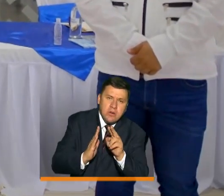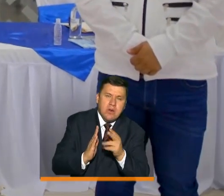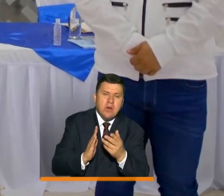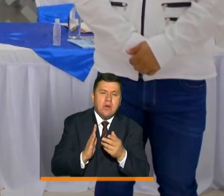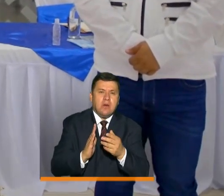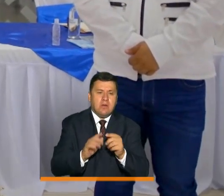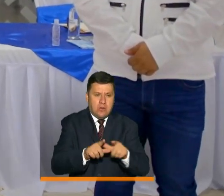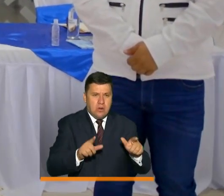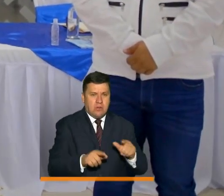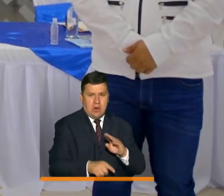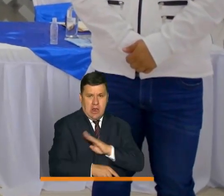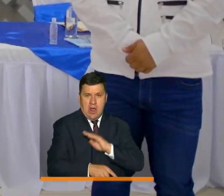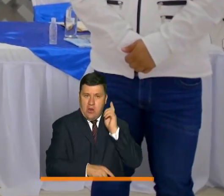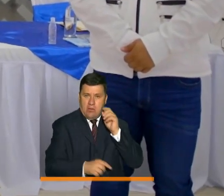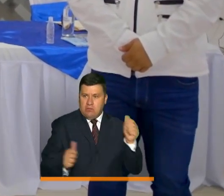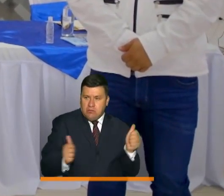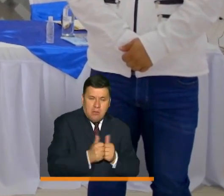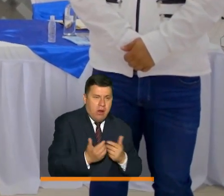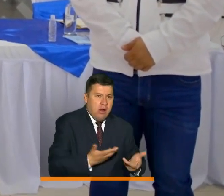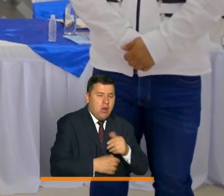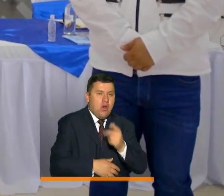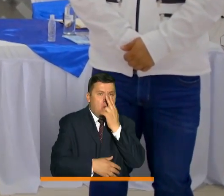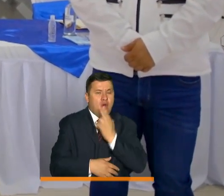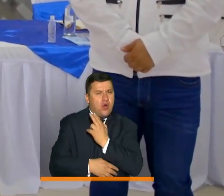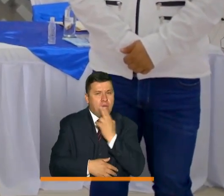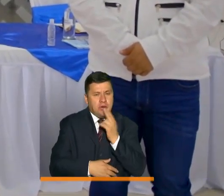aporte y el compromiso